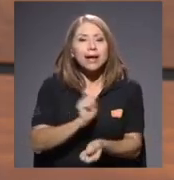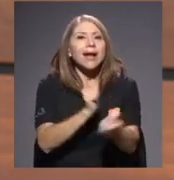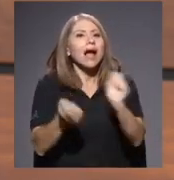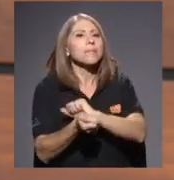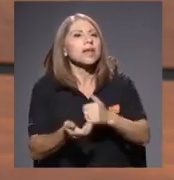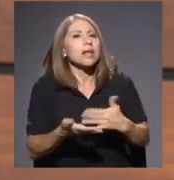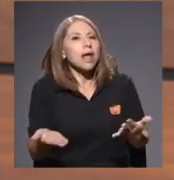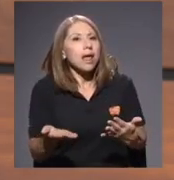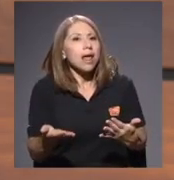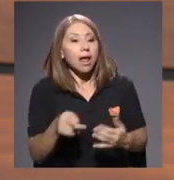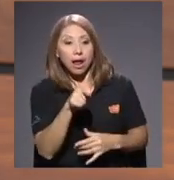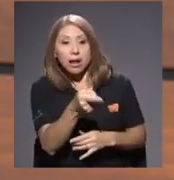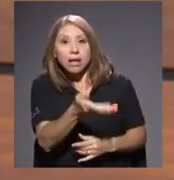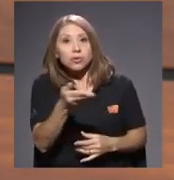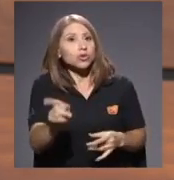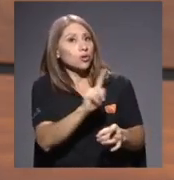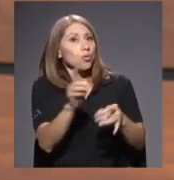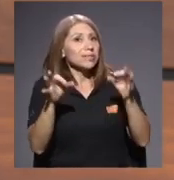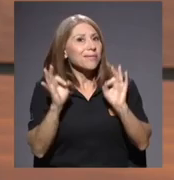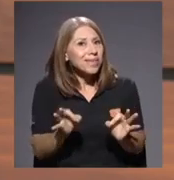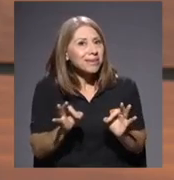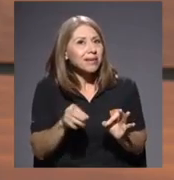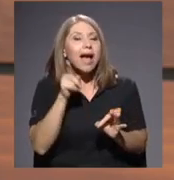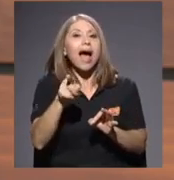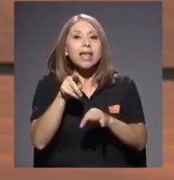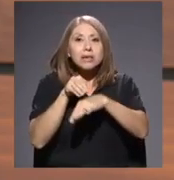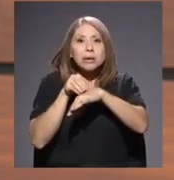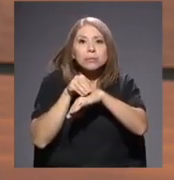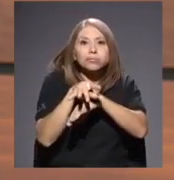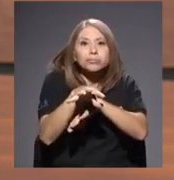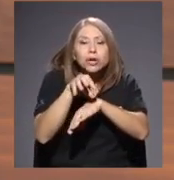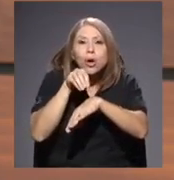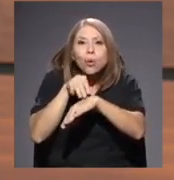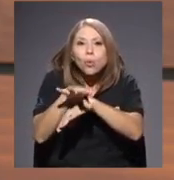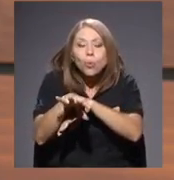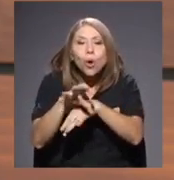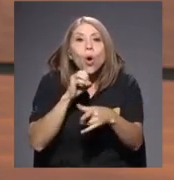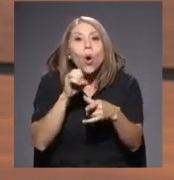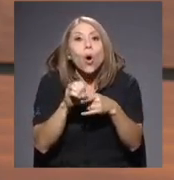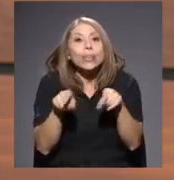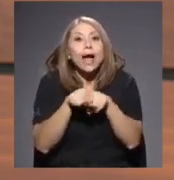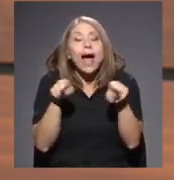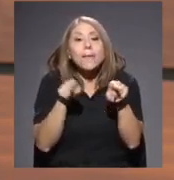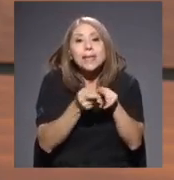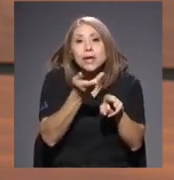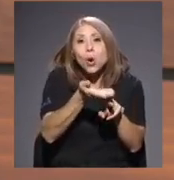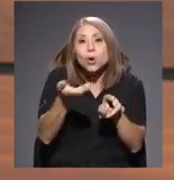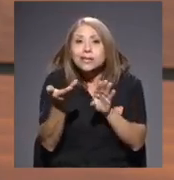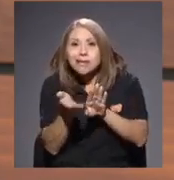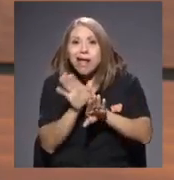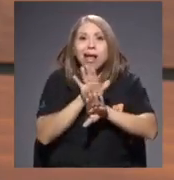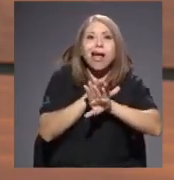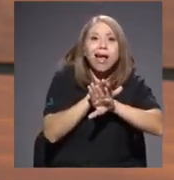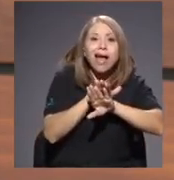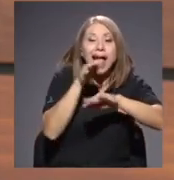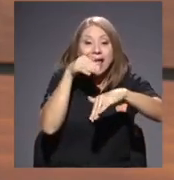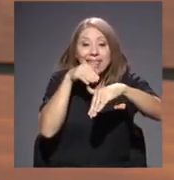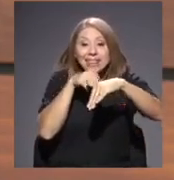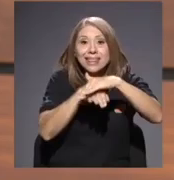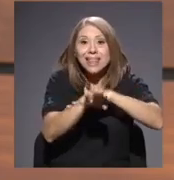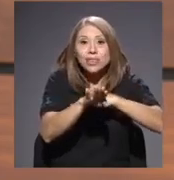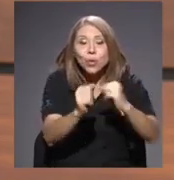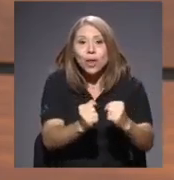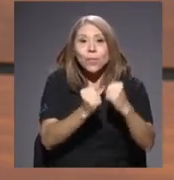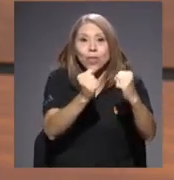bien las cosas, porque está habiendo influencia y porque está habiendo tráfico al interno de lo que se supone que debe ser uno de los pilares